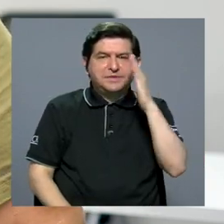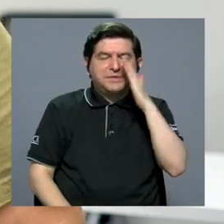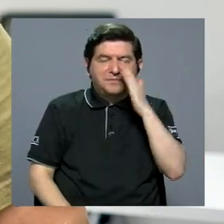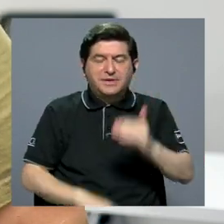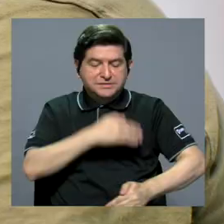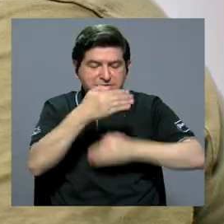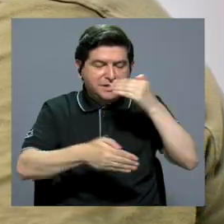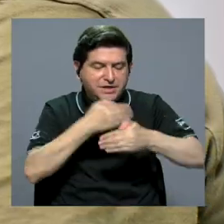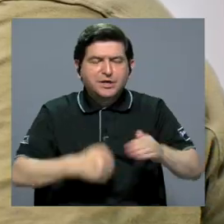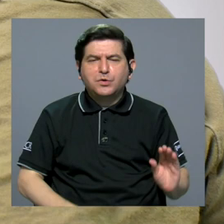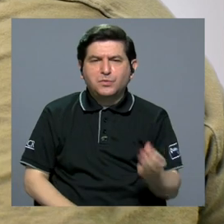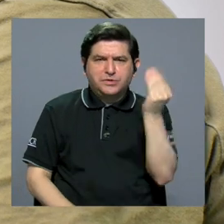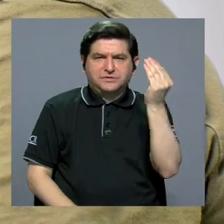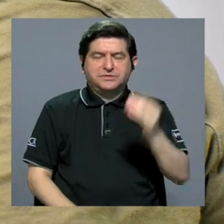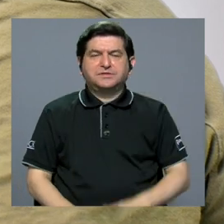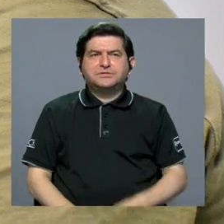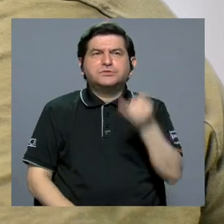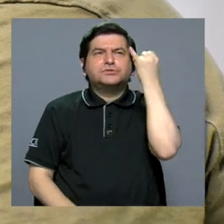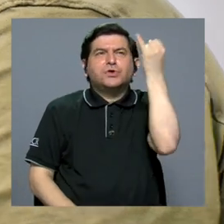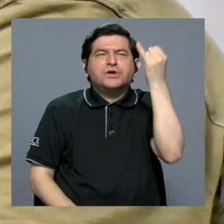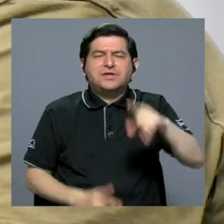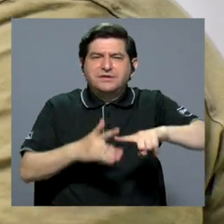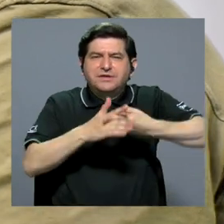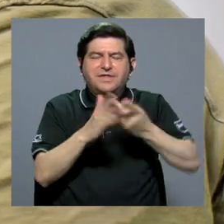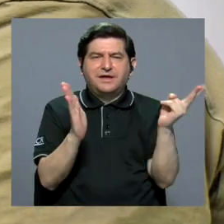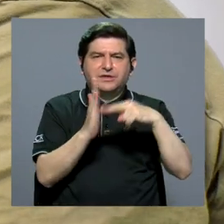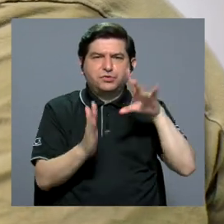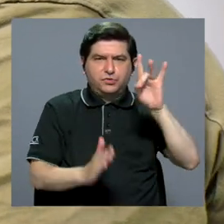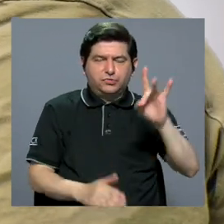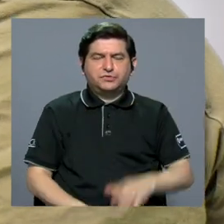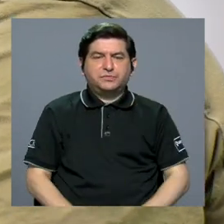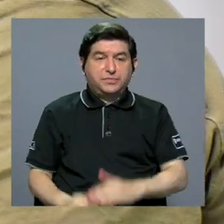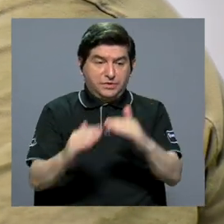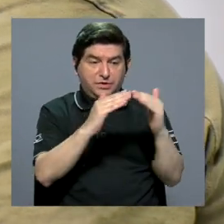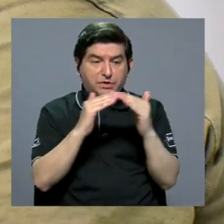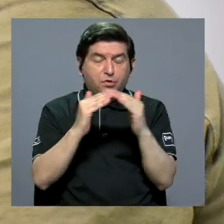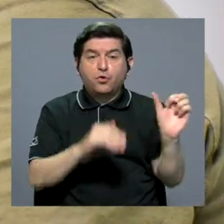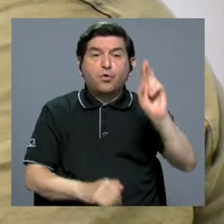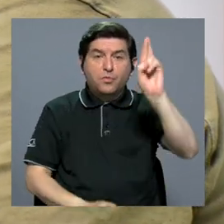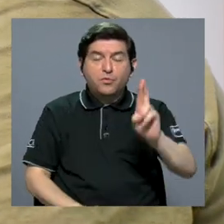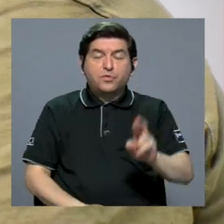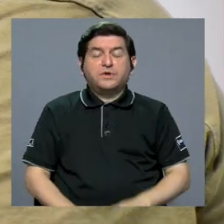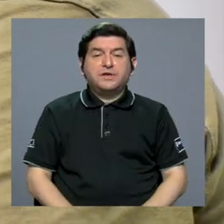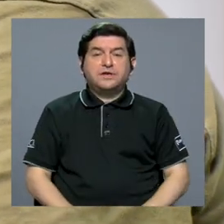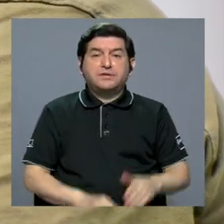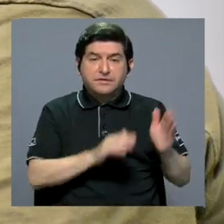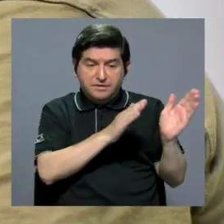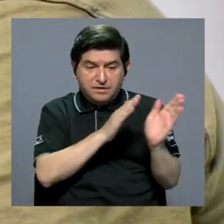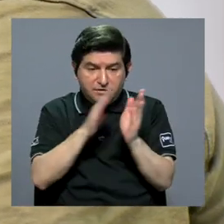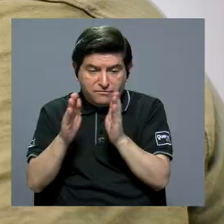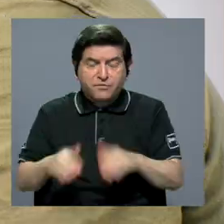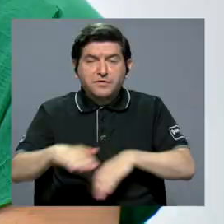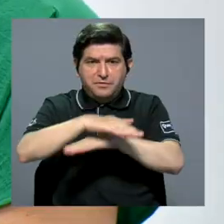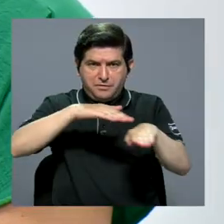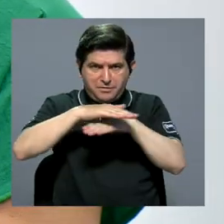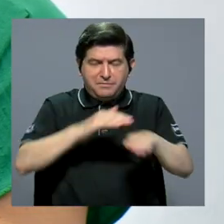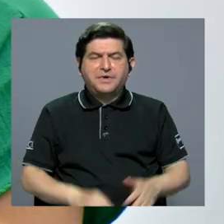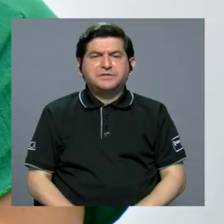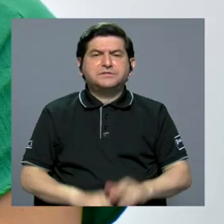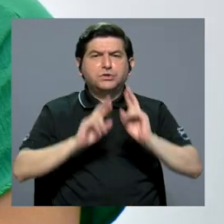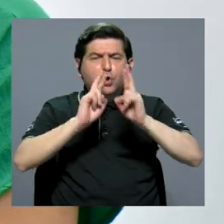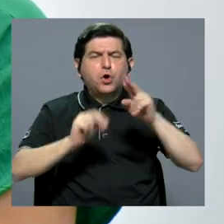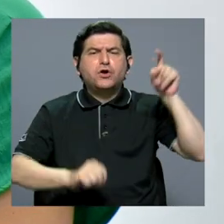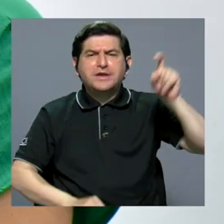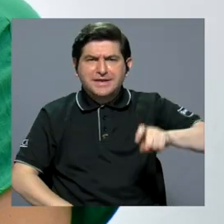de la crianza. Esta iniciativa nació desde el 2008 y ofrece a la comunidad costarricense formación fundamentada que responda